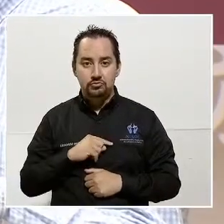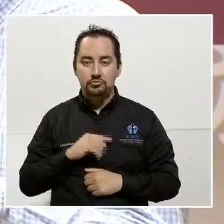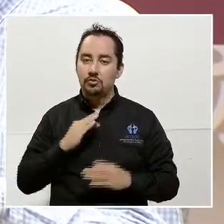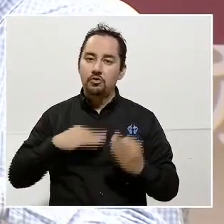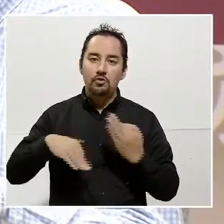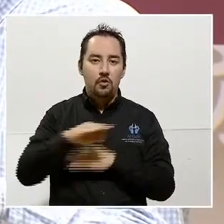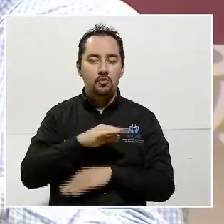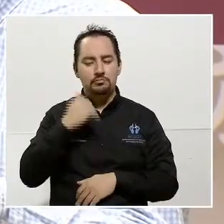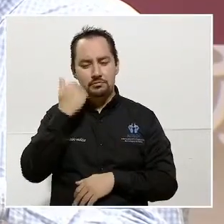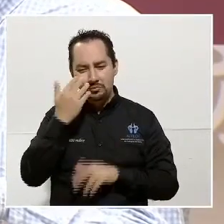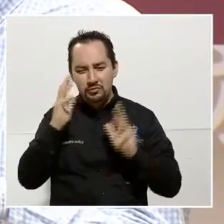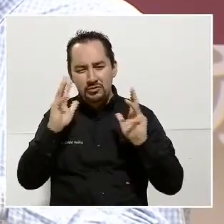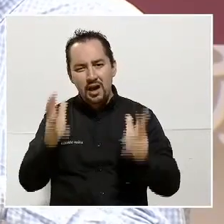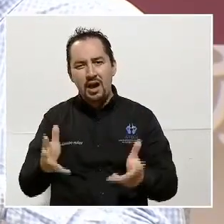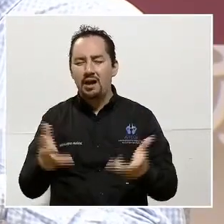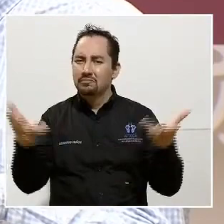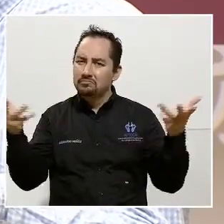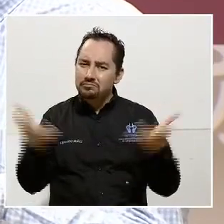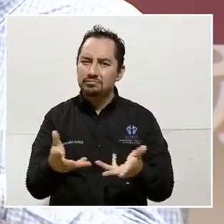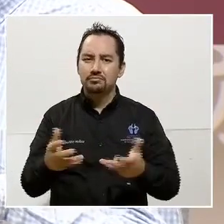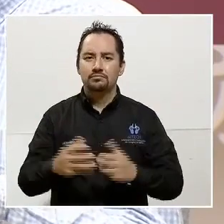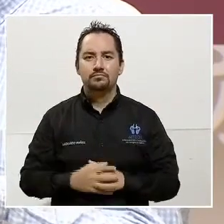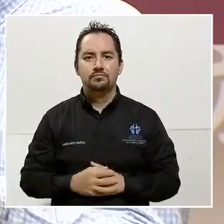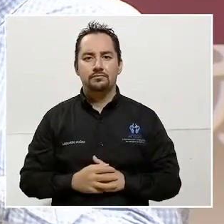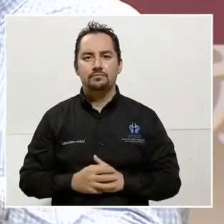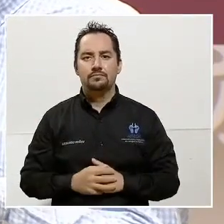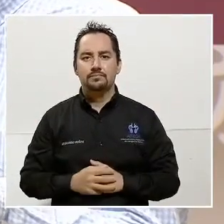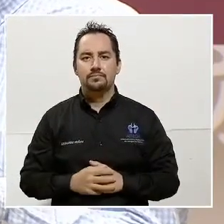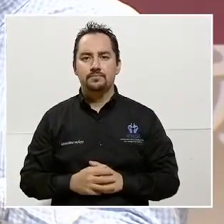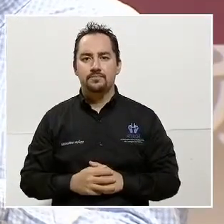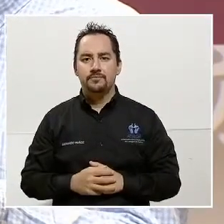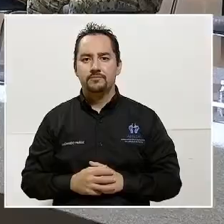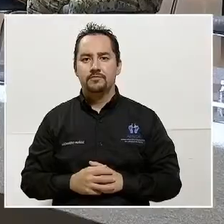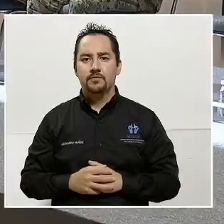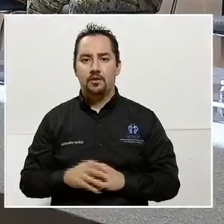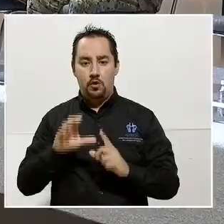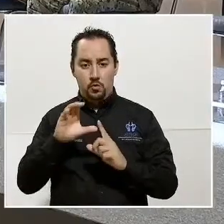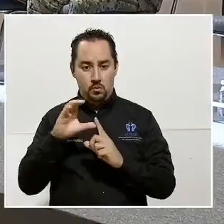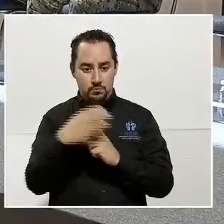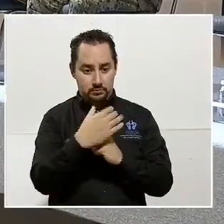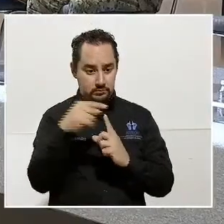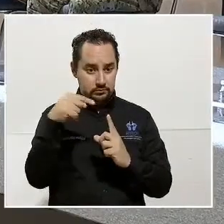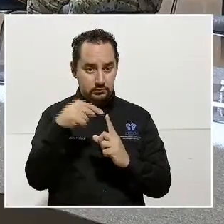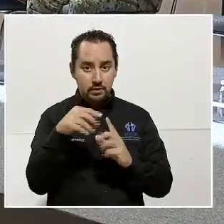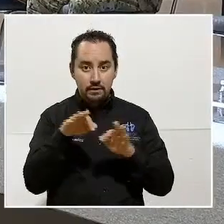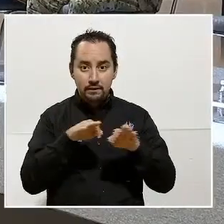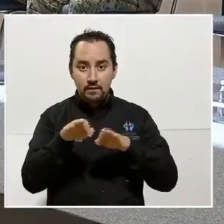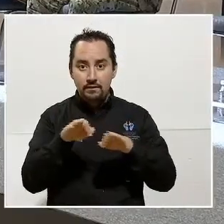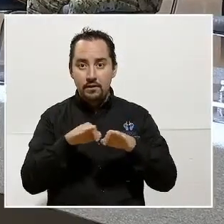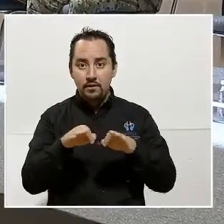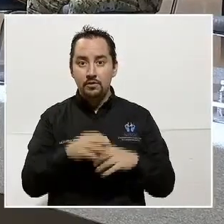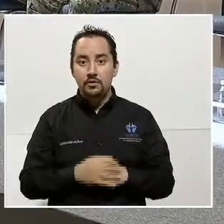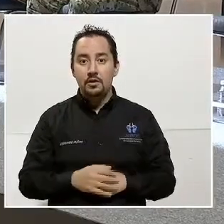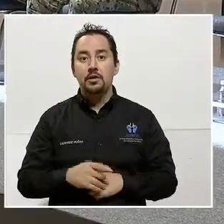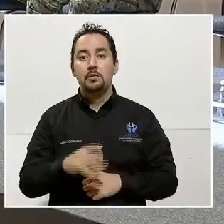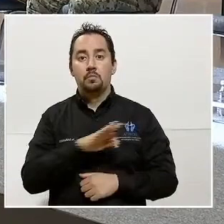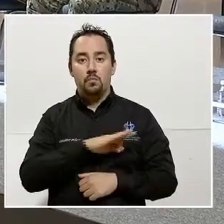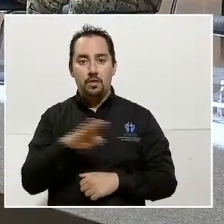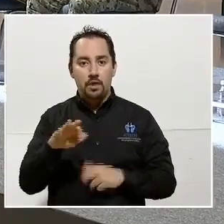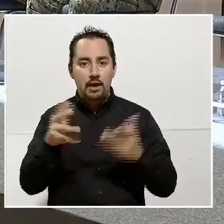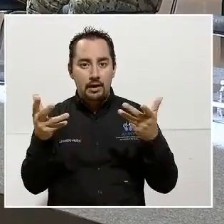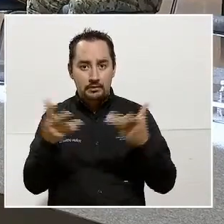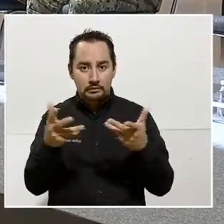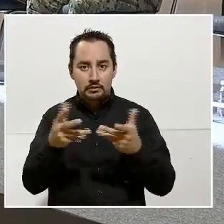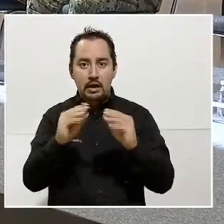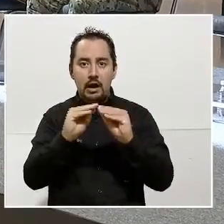queremos hacer valer. Los trabajos de la comisión en general y el mecanismo de esclarecimiento